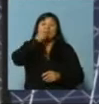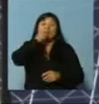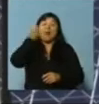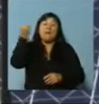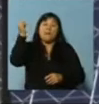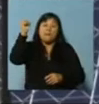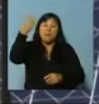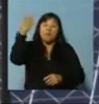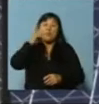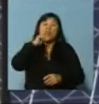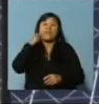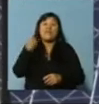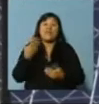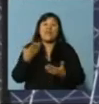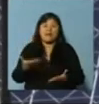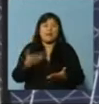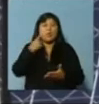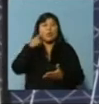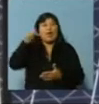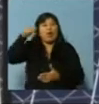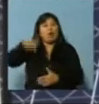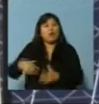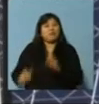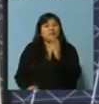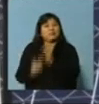de historia